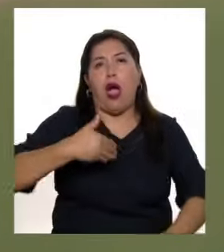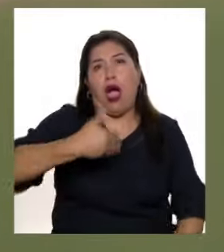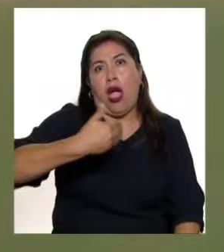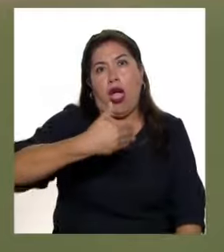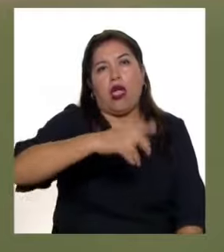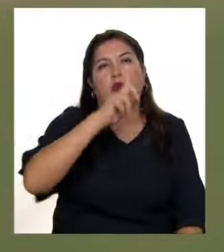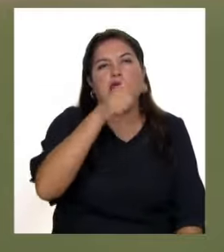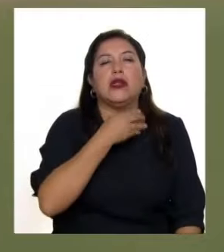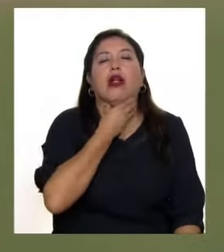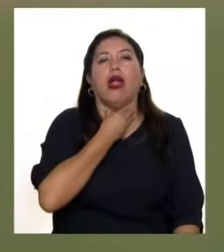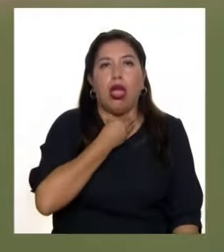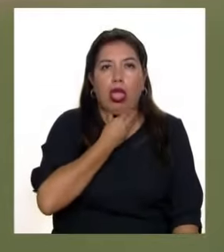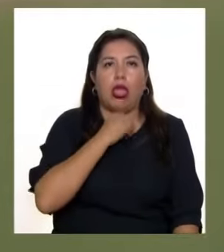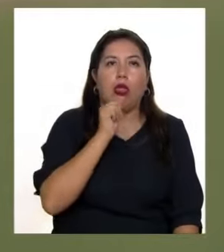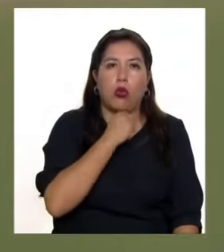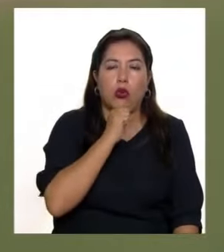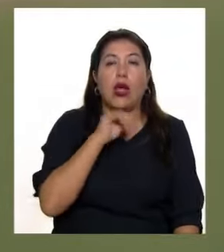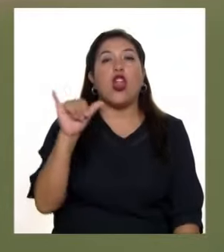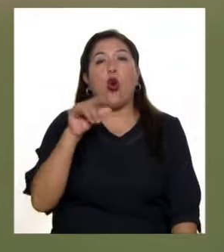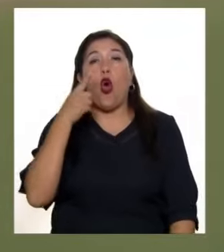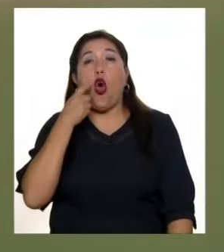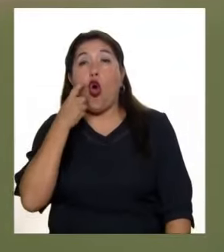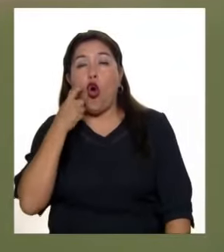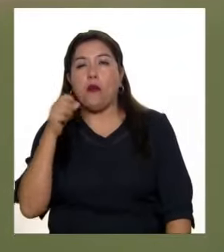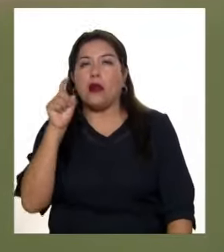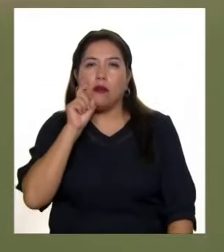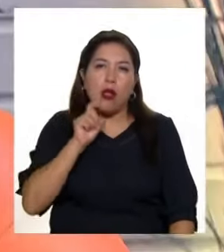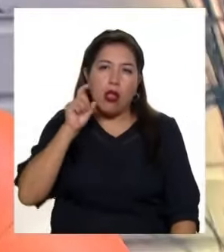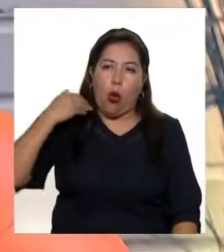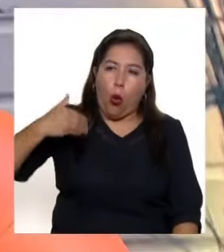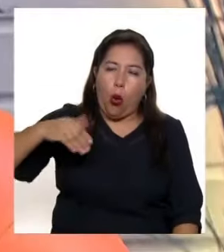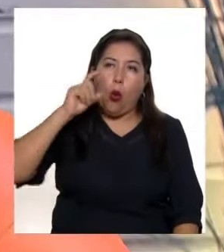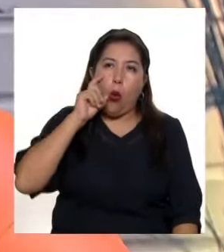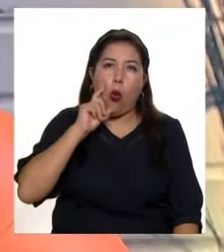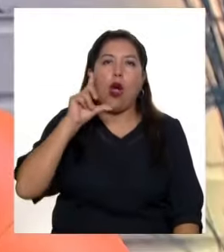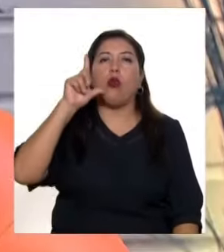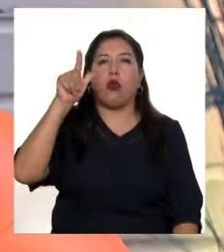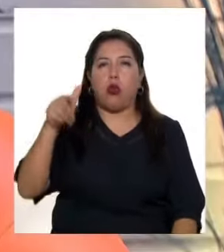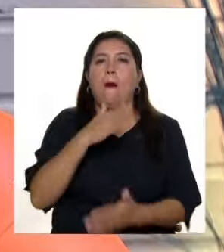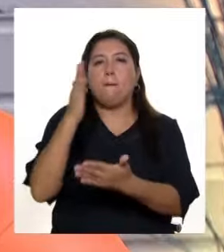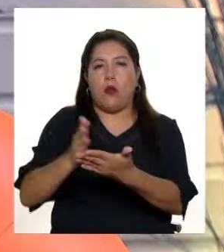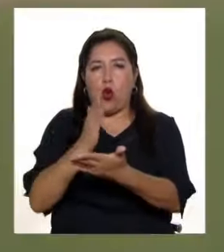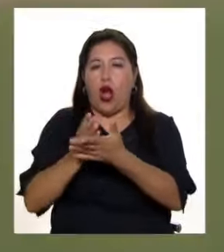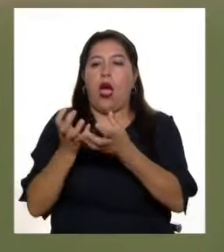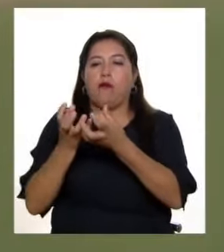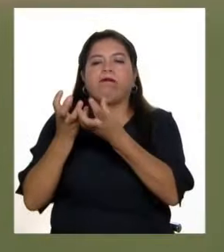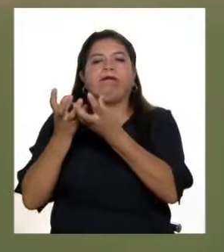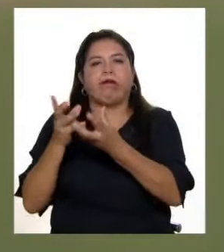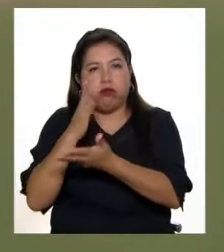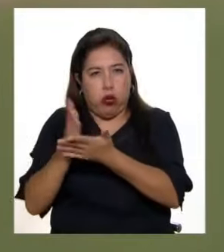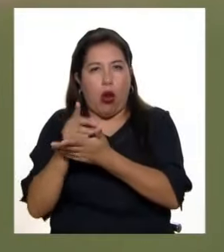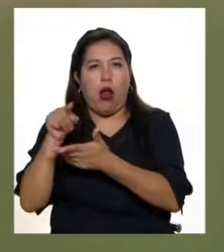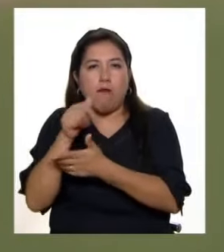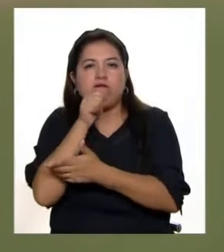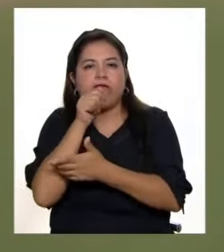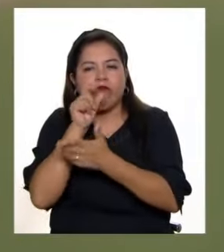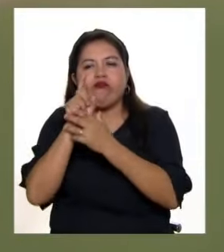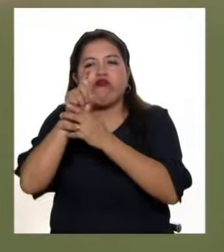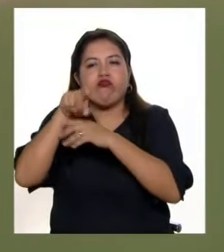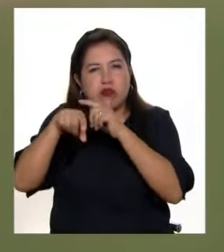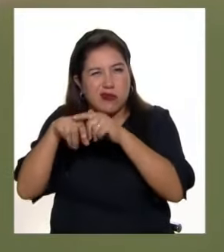un varón tiene relaciones muy frecuentes, puede venir la inflamación de la próstata, pero no solamente es eso, sino la inflamación de la próstata puede